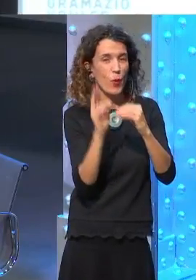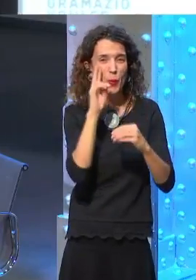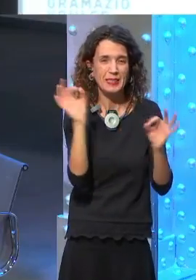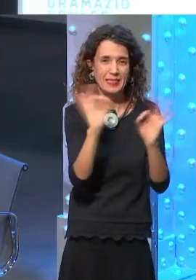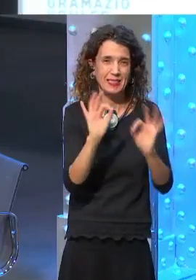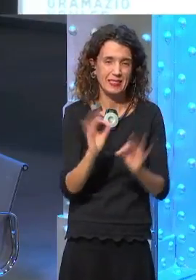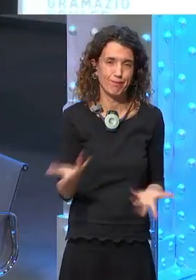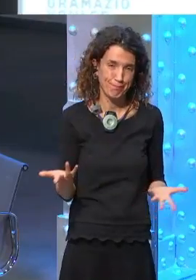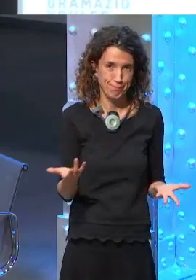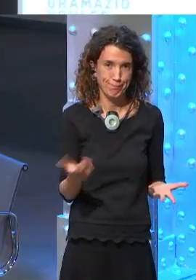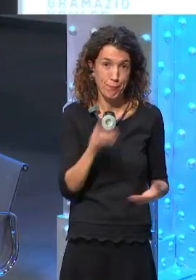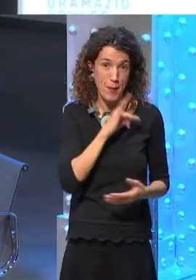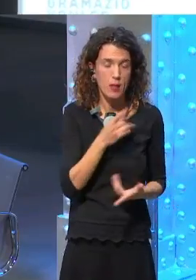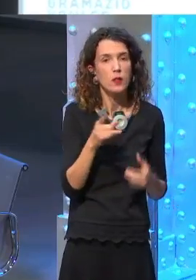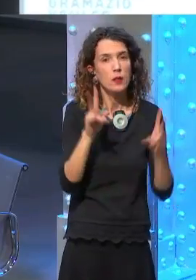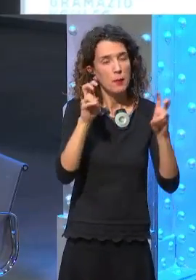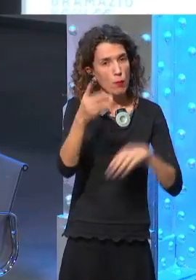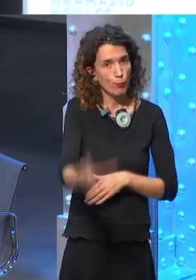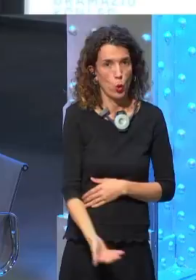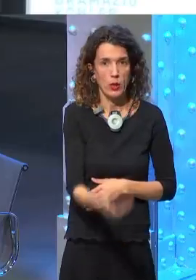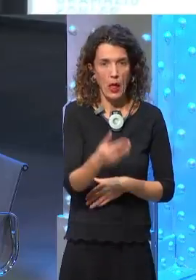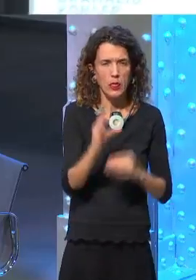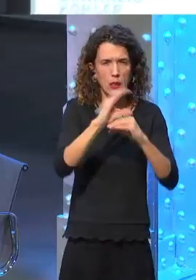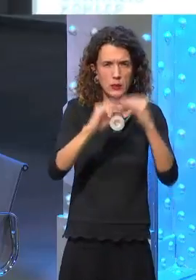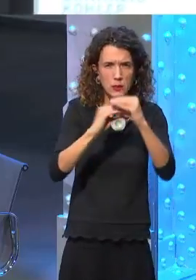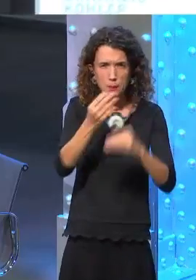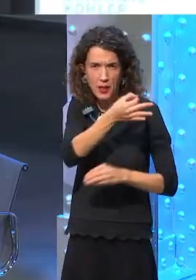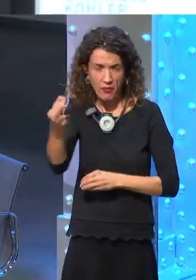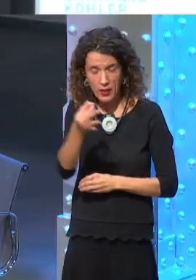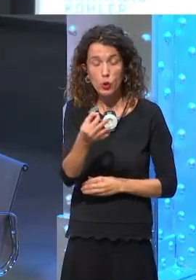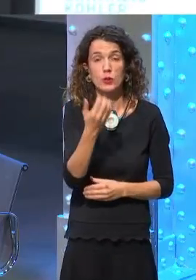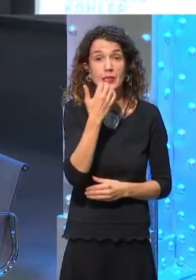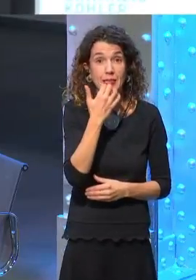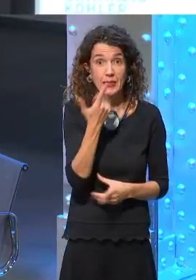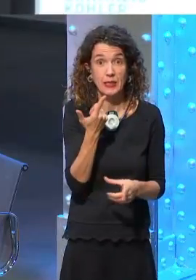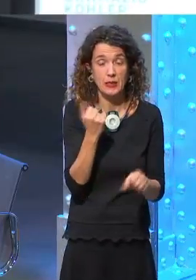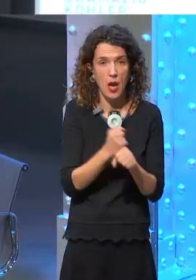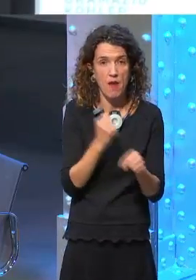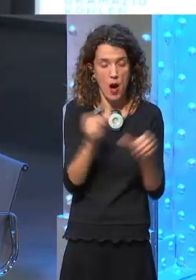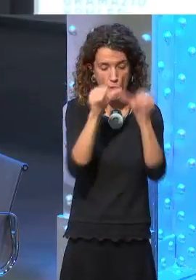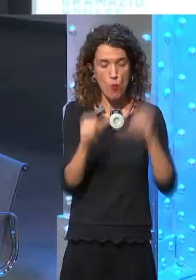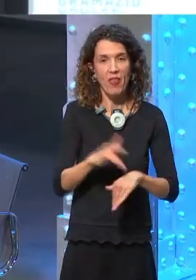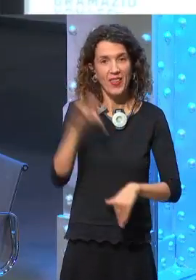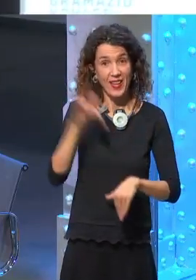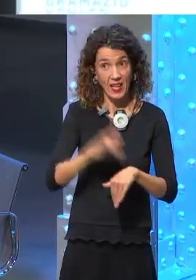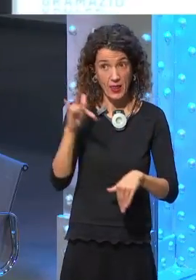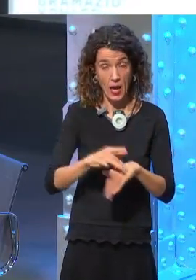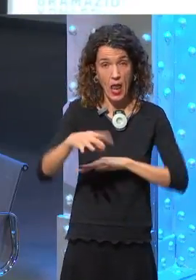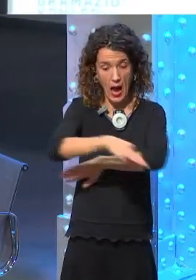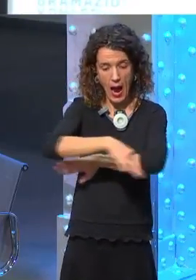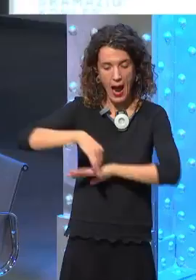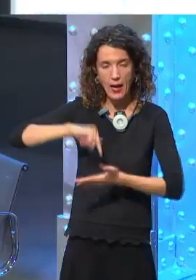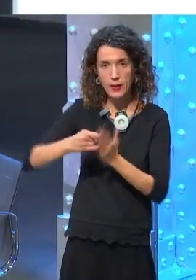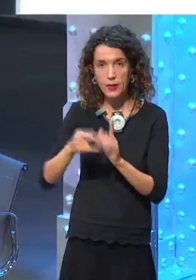ve nada. Entonces esto fue un tema muy importante. Si se trabaja de forma digital, el arquitecto tiene que